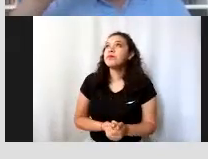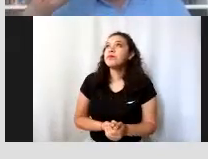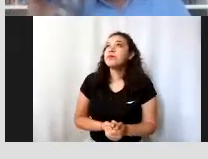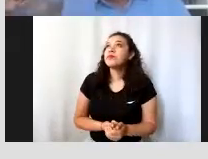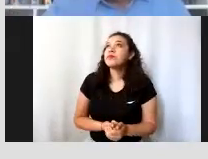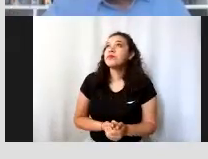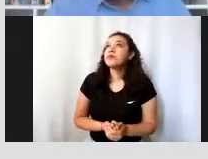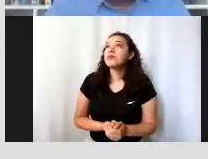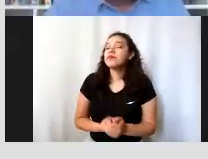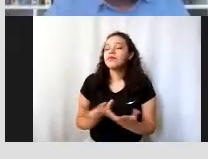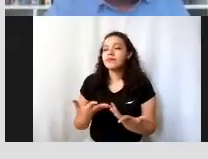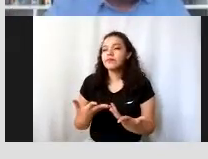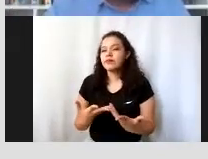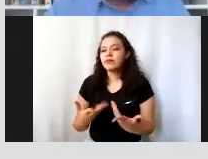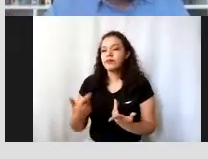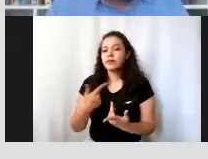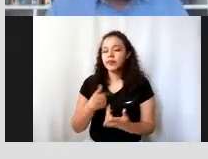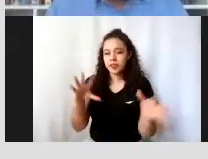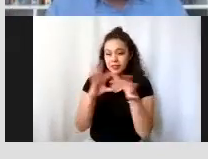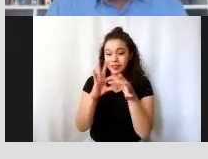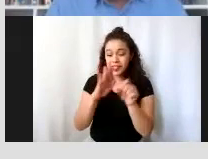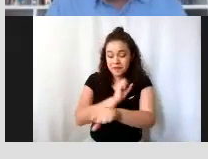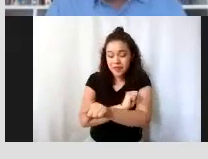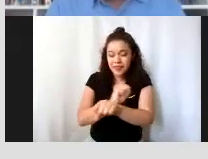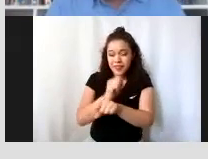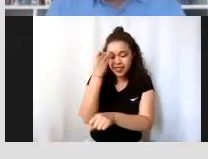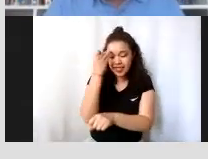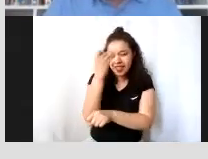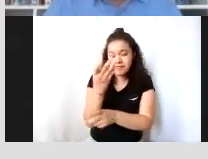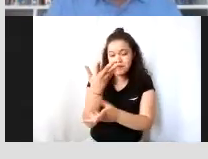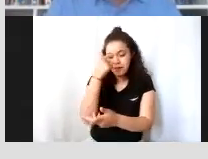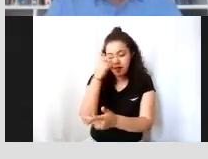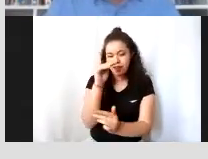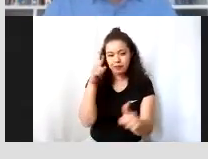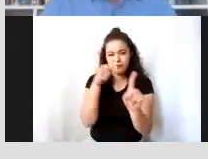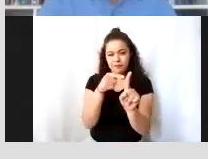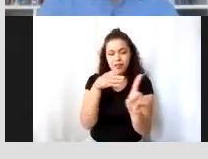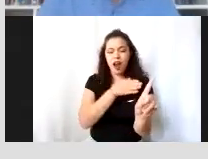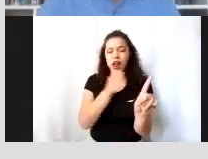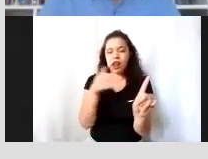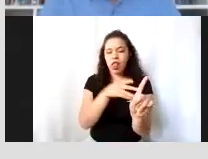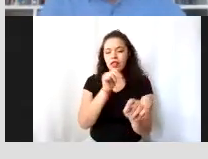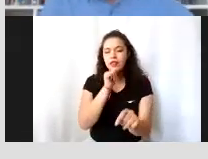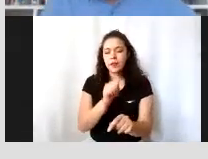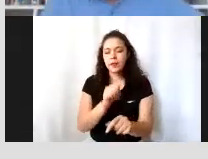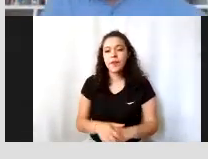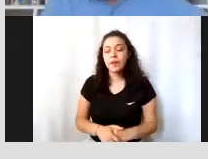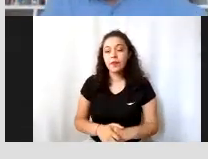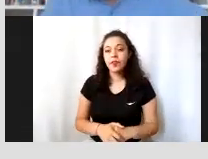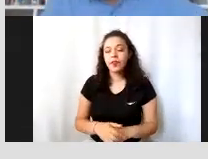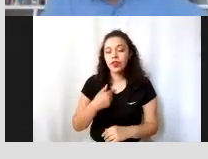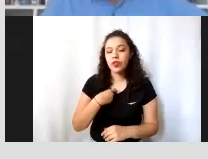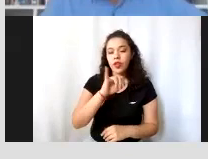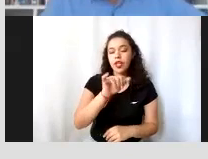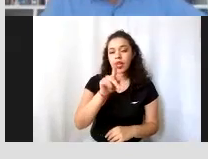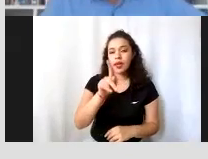voy a intentar explicarlo lo más sencillo por el tiempo y para ser concreto. Digamos que yo soy una IAP que